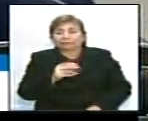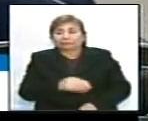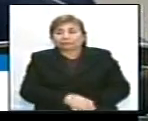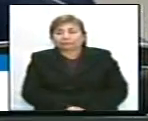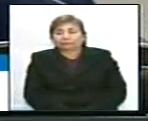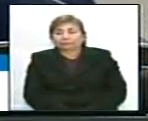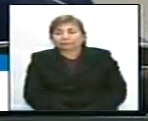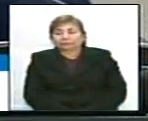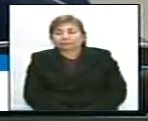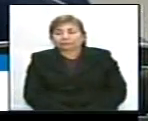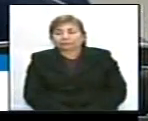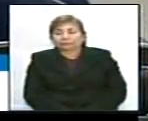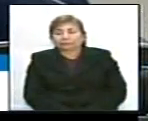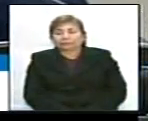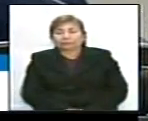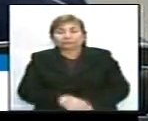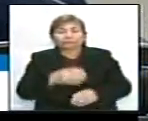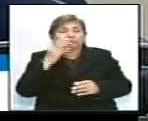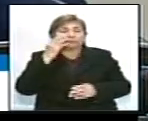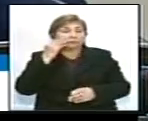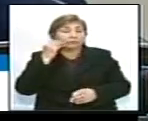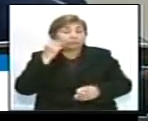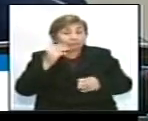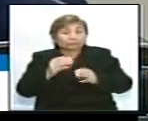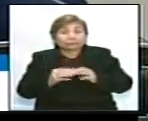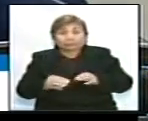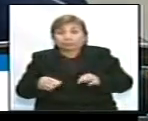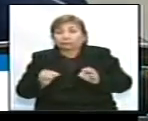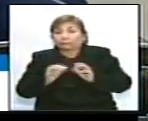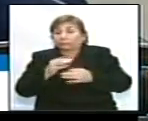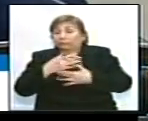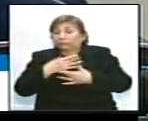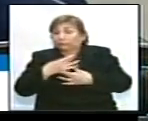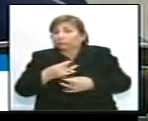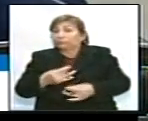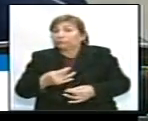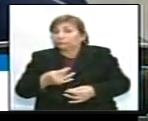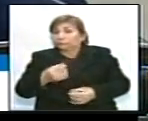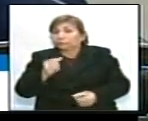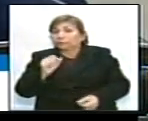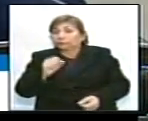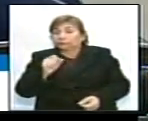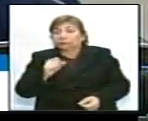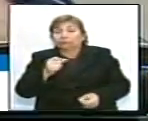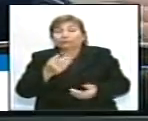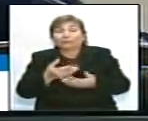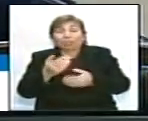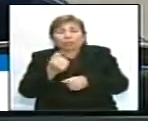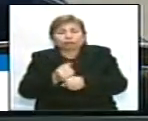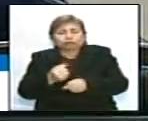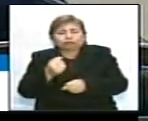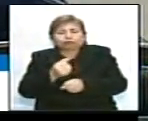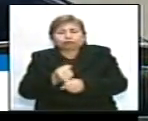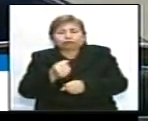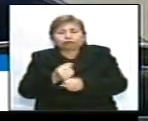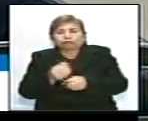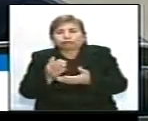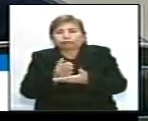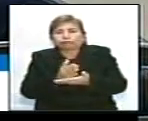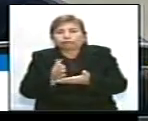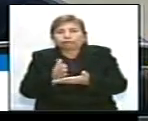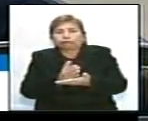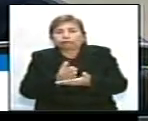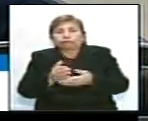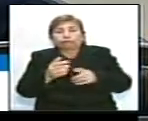Iguañán, que es una experiencia interesante porque se ha trabajado de manera participativa con la